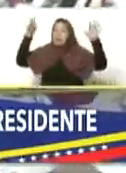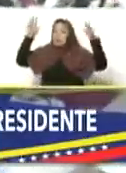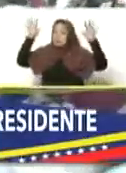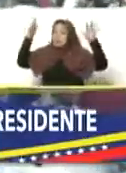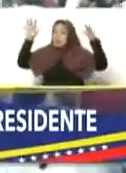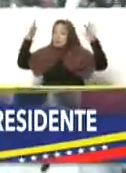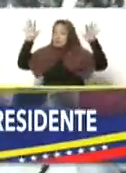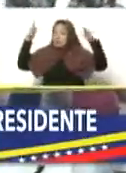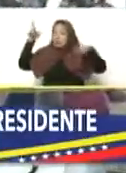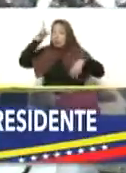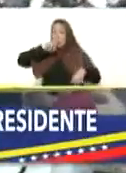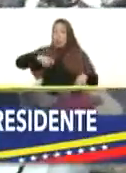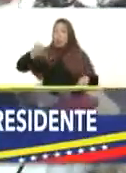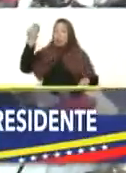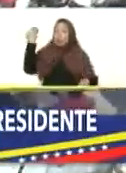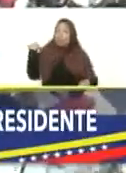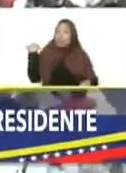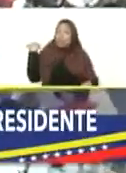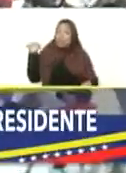el año pasado